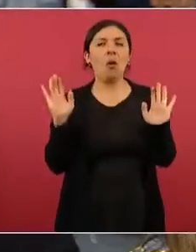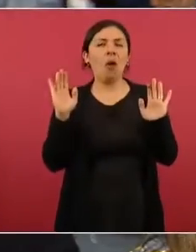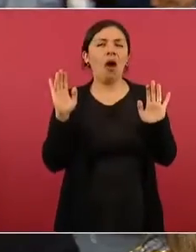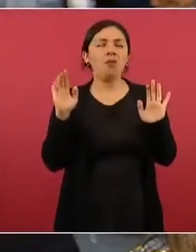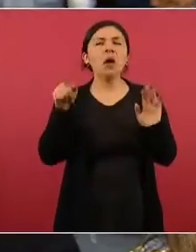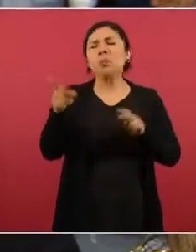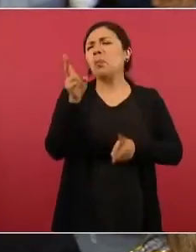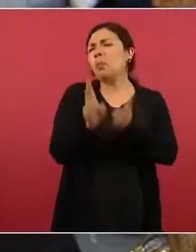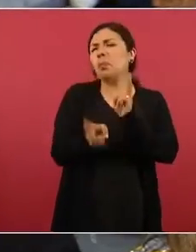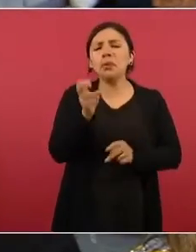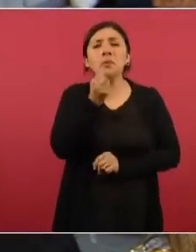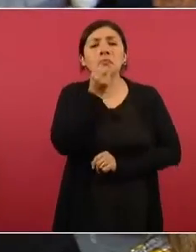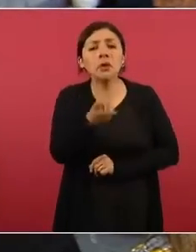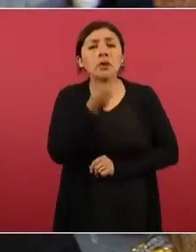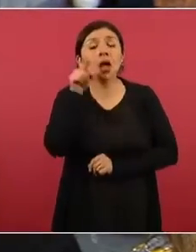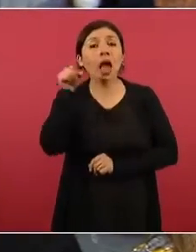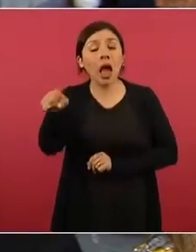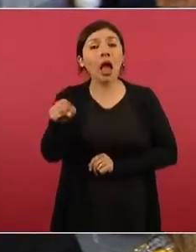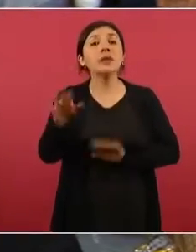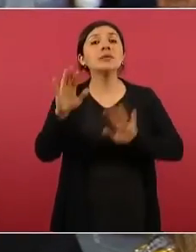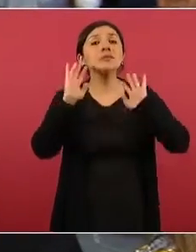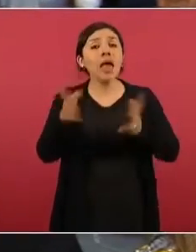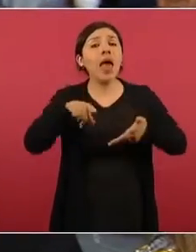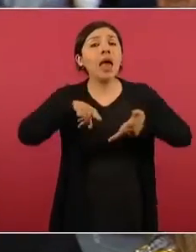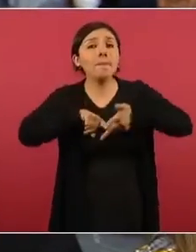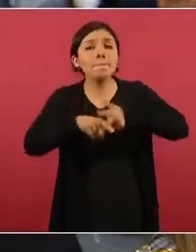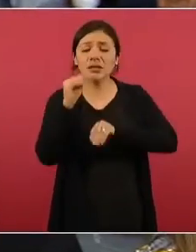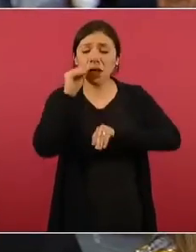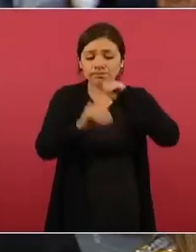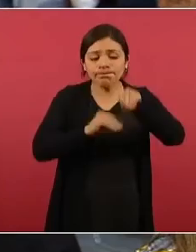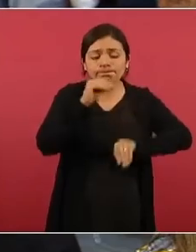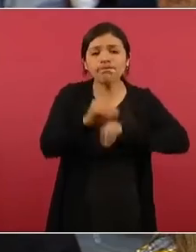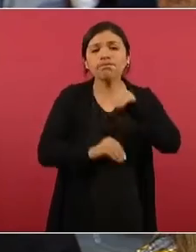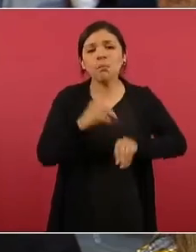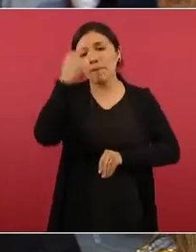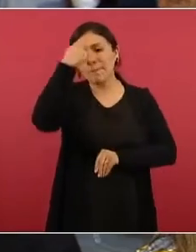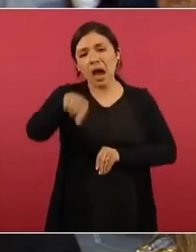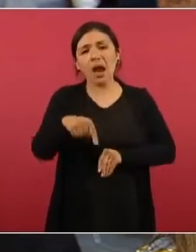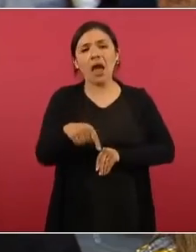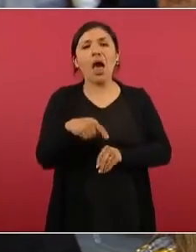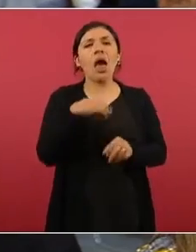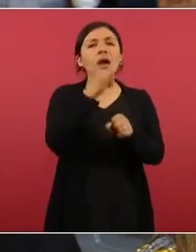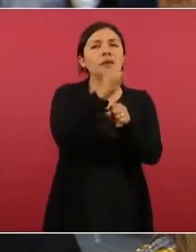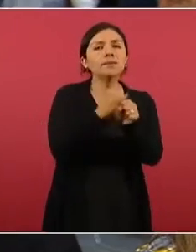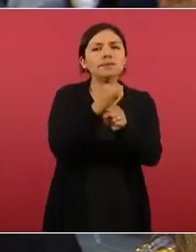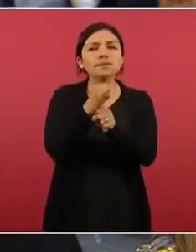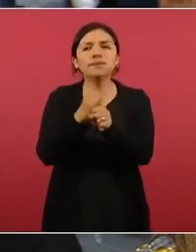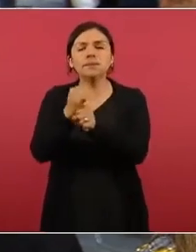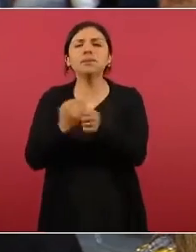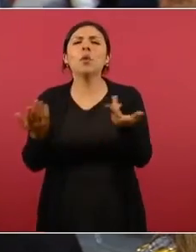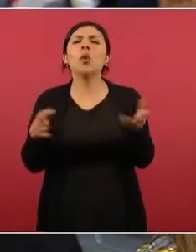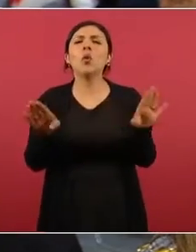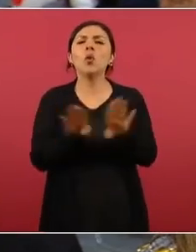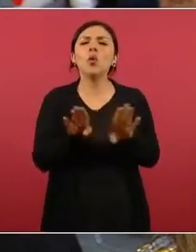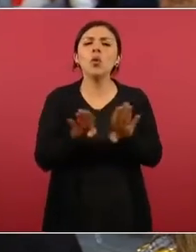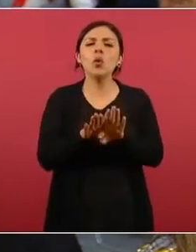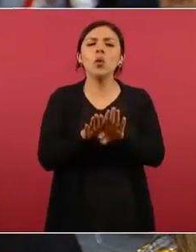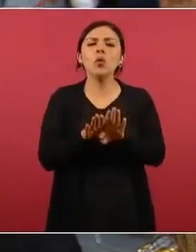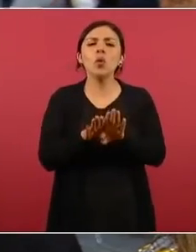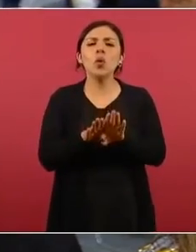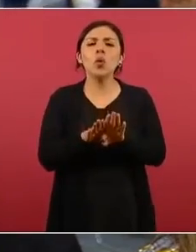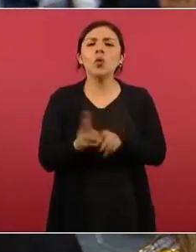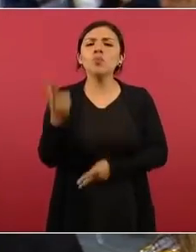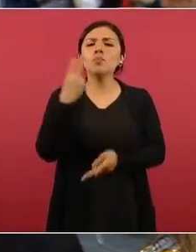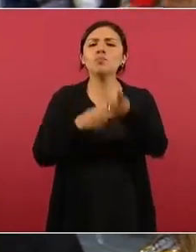pero en la conversación sale que él dejó encaminada, armada, una investigación de los flujos,